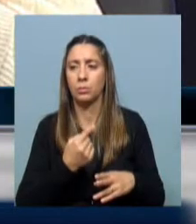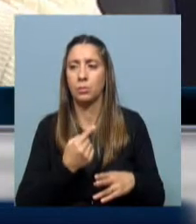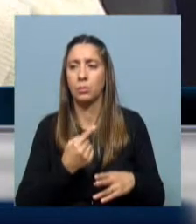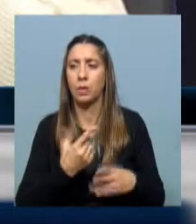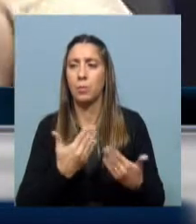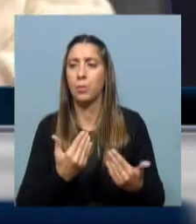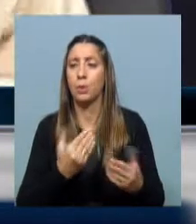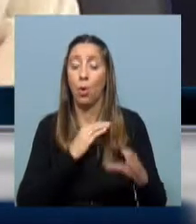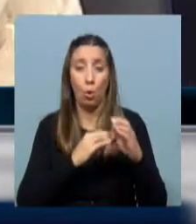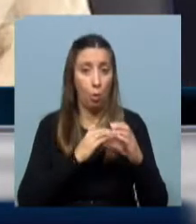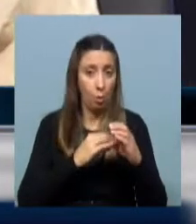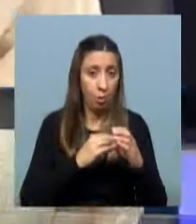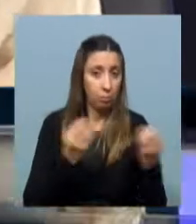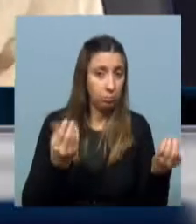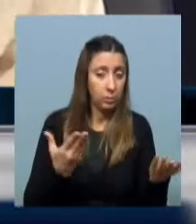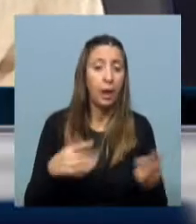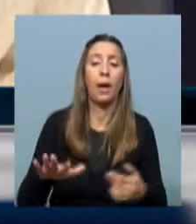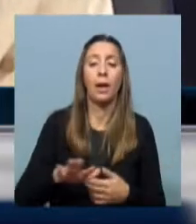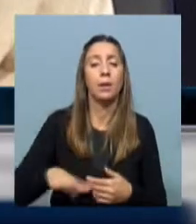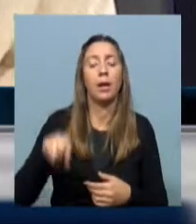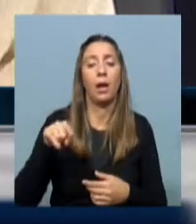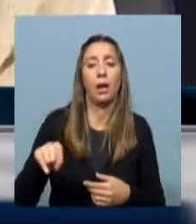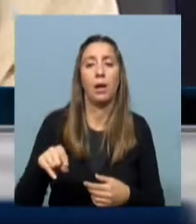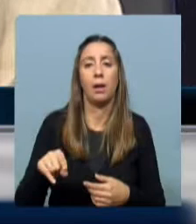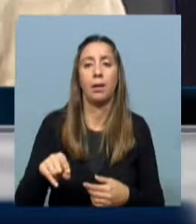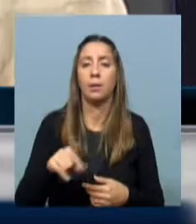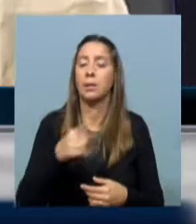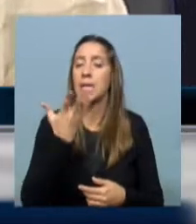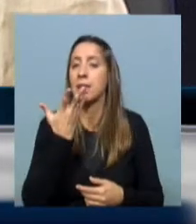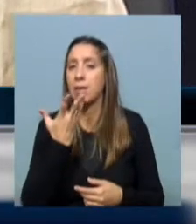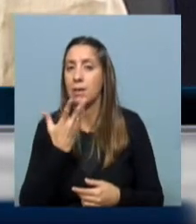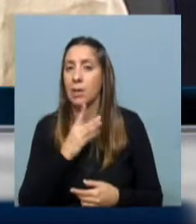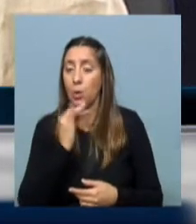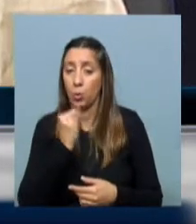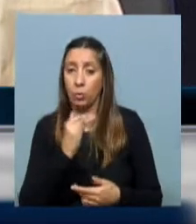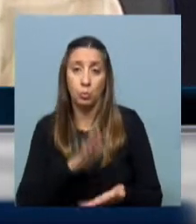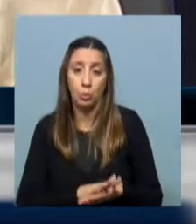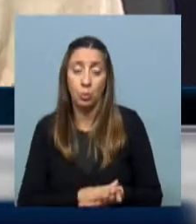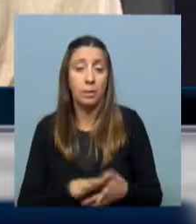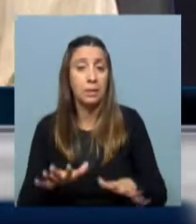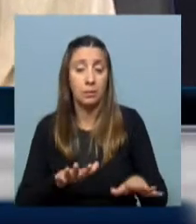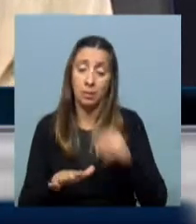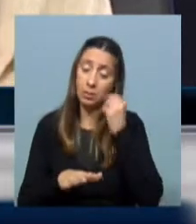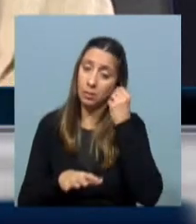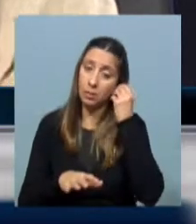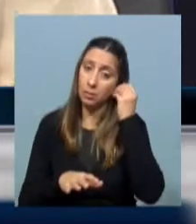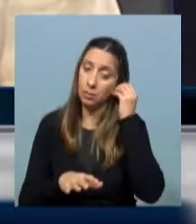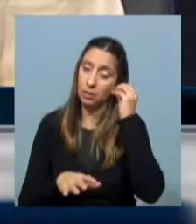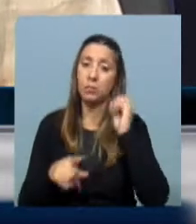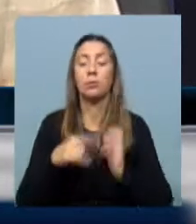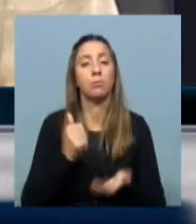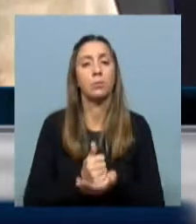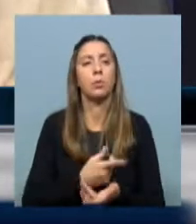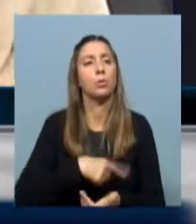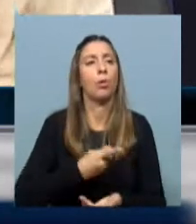que podamos tener comunicación, porque es una zona donde a uno le encantaría dar partes. Nosotros estuvimos ahí, pese a que todo el mundo dice que